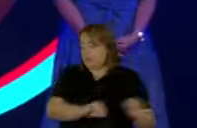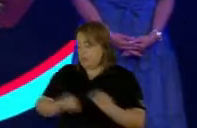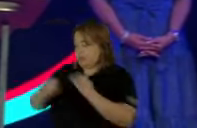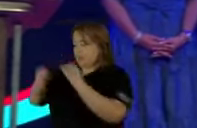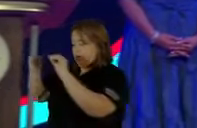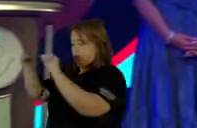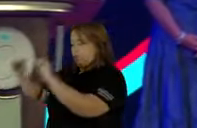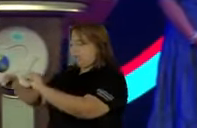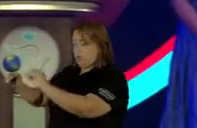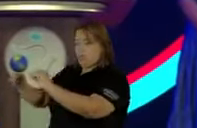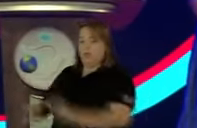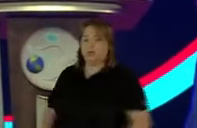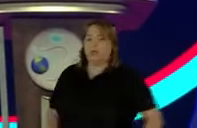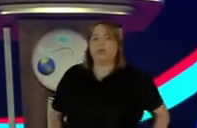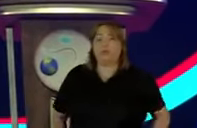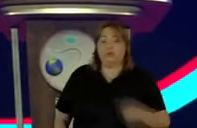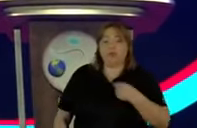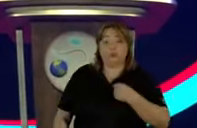mucho.